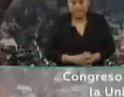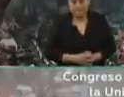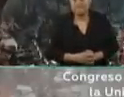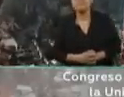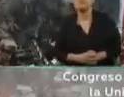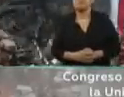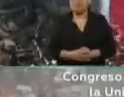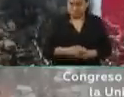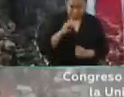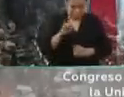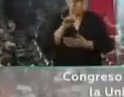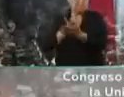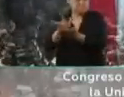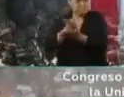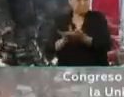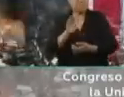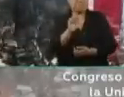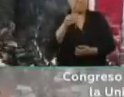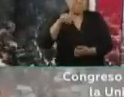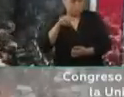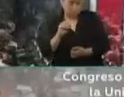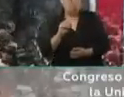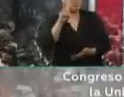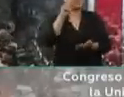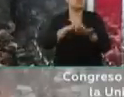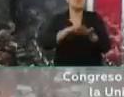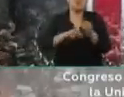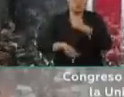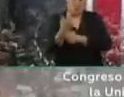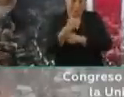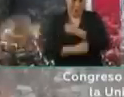Fuimos con Andrés Manuel López Obrador en el 2012.